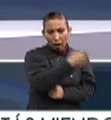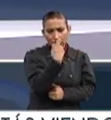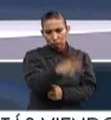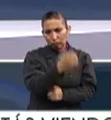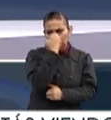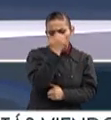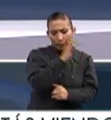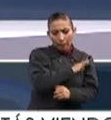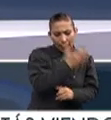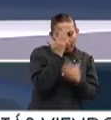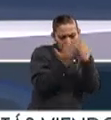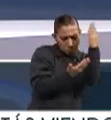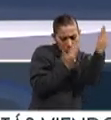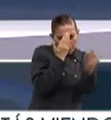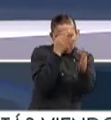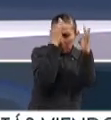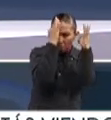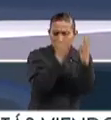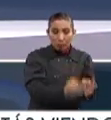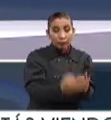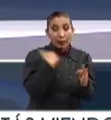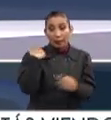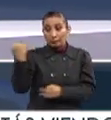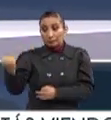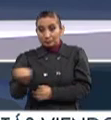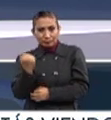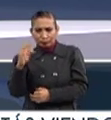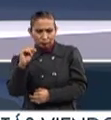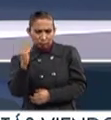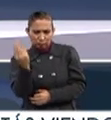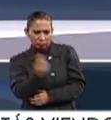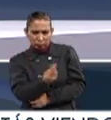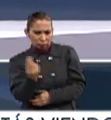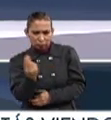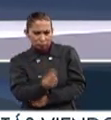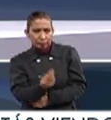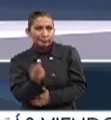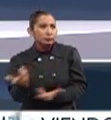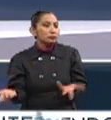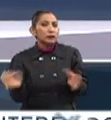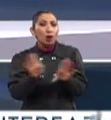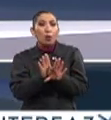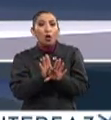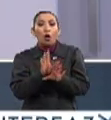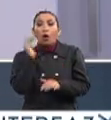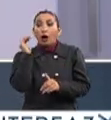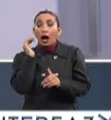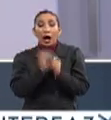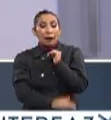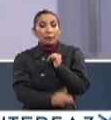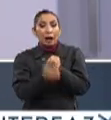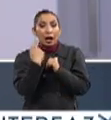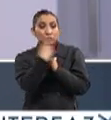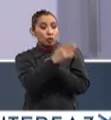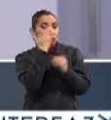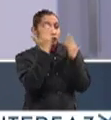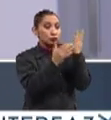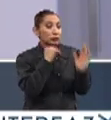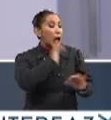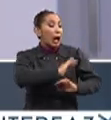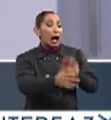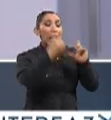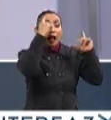sus facultades, se puedan preparar. Afortunadamente no es necesario tener, digamos, que culminar lo que es tus estudios,